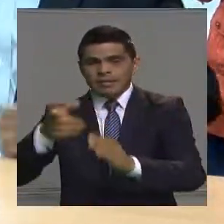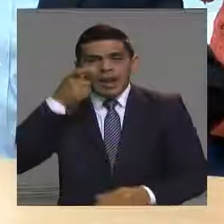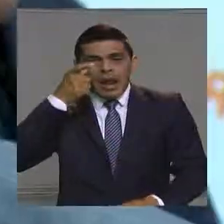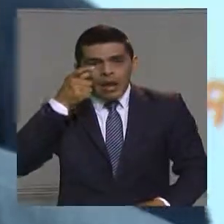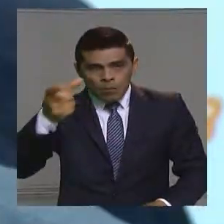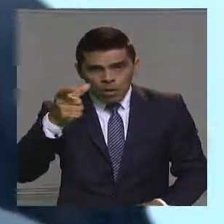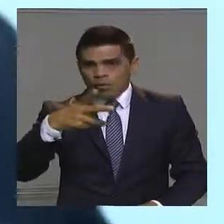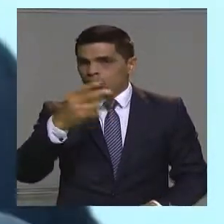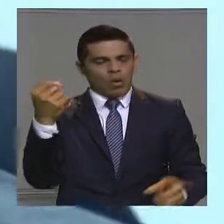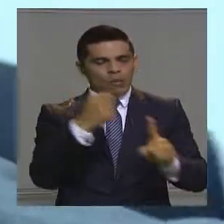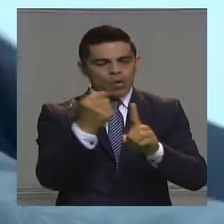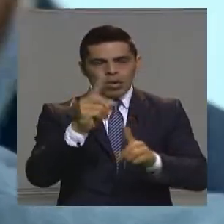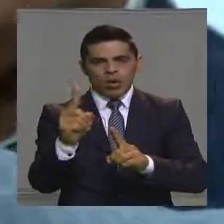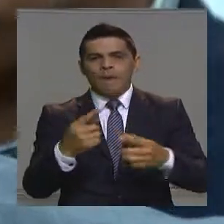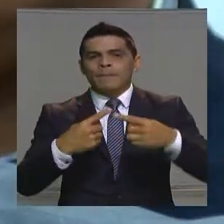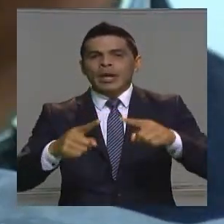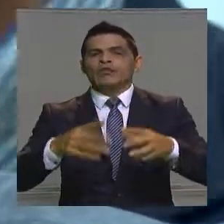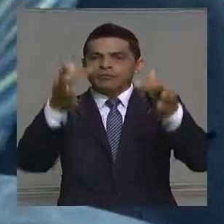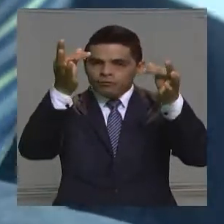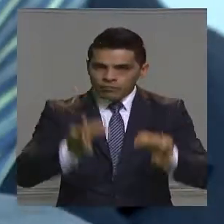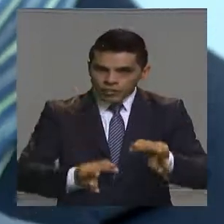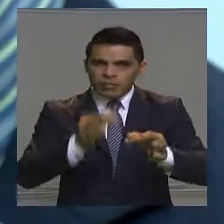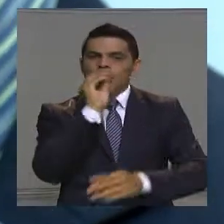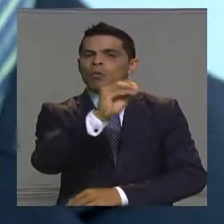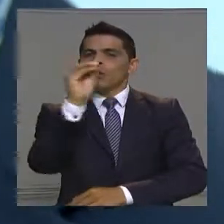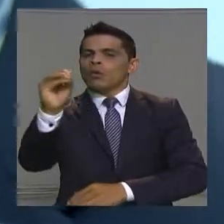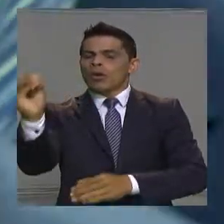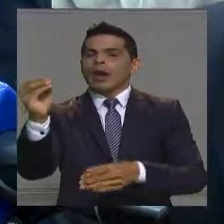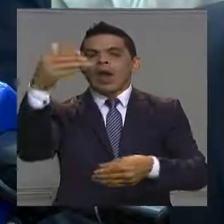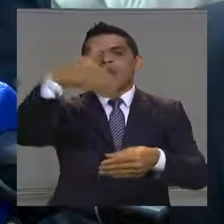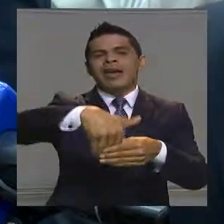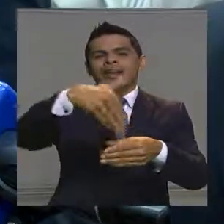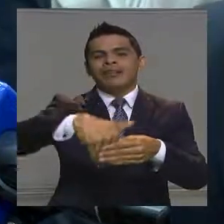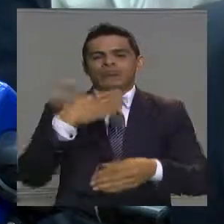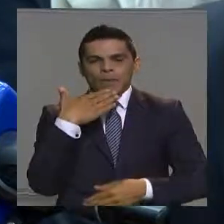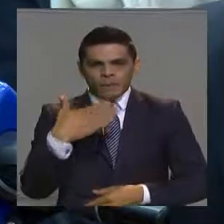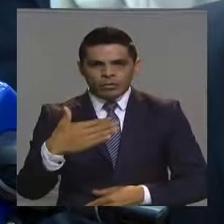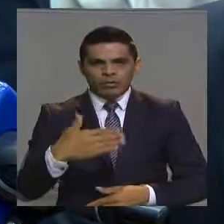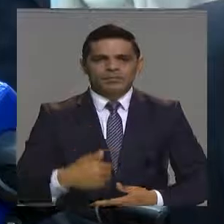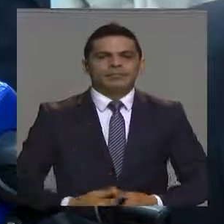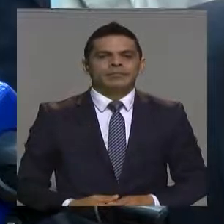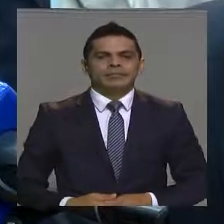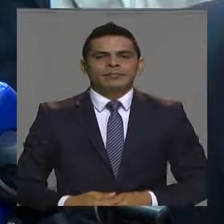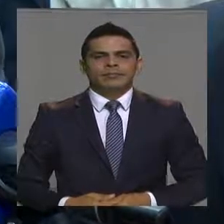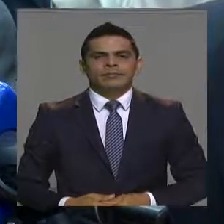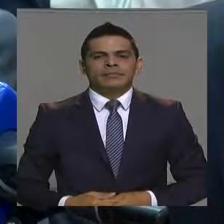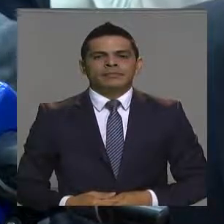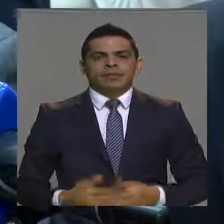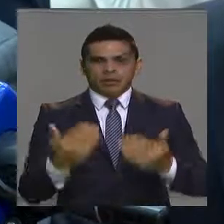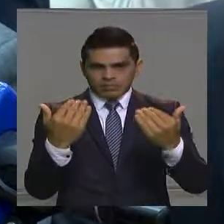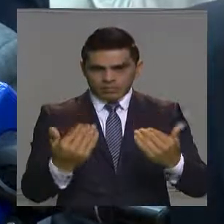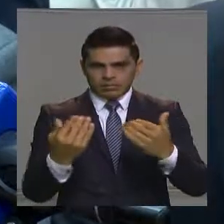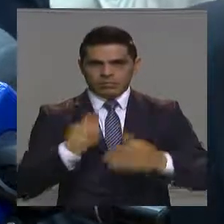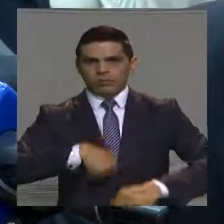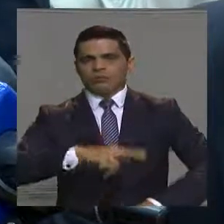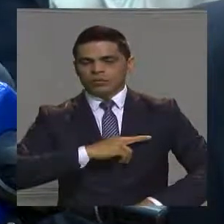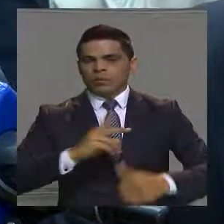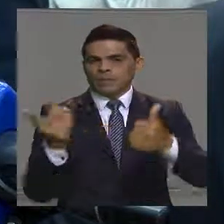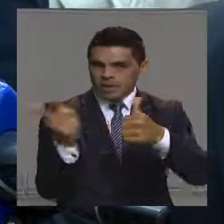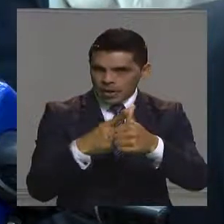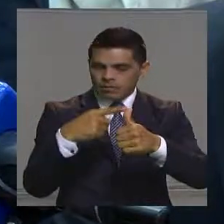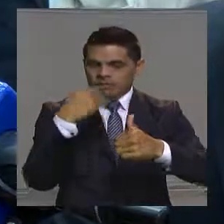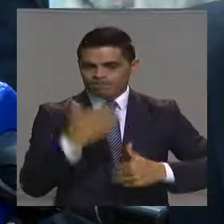pero firme, y de esta forma lograr convocar a unas elecciones. Por lo tanto, el primer paso para